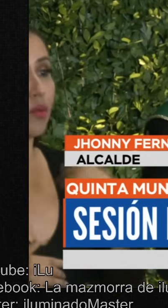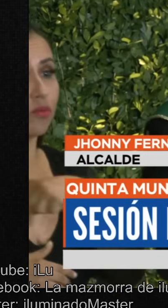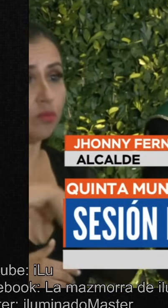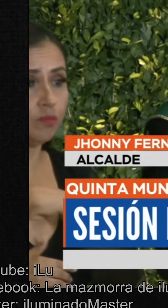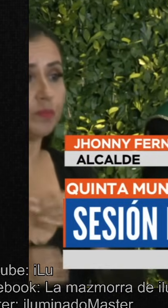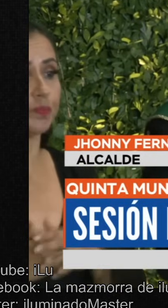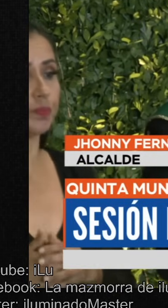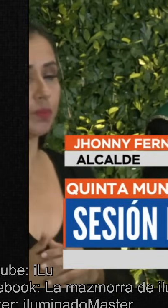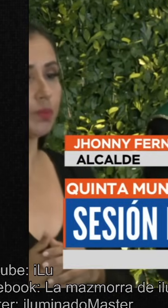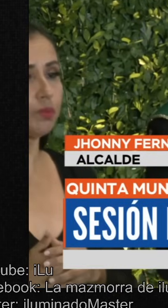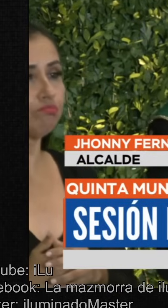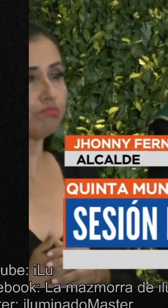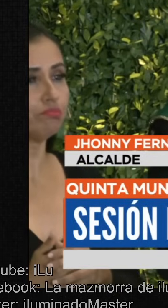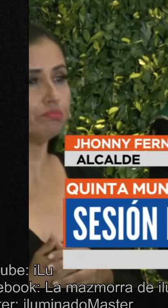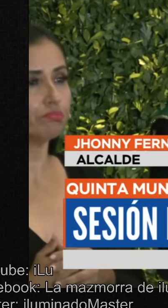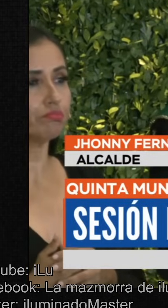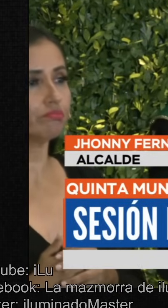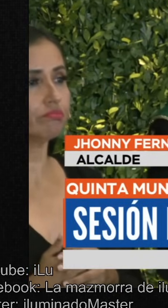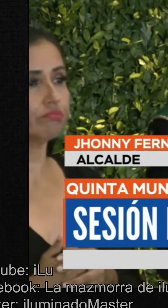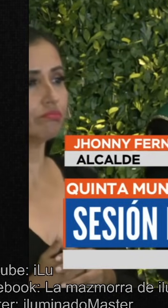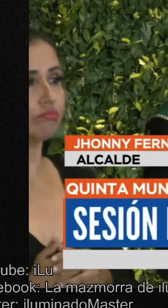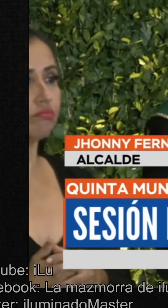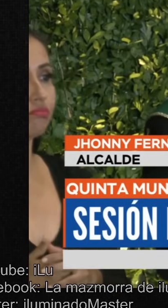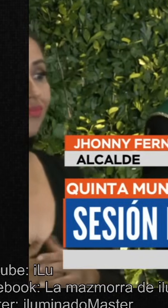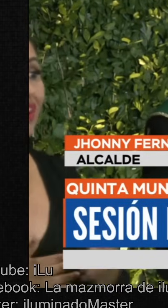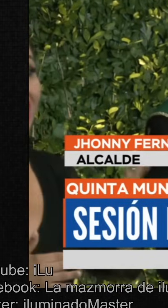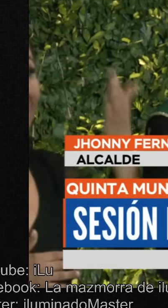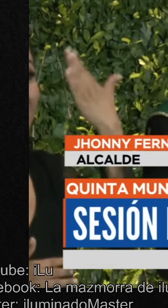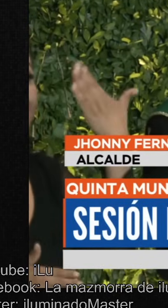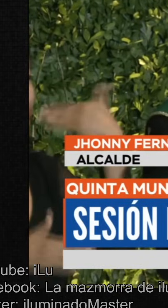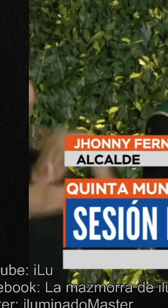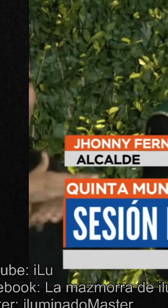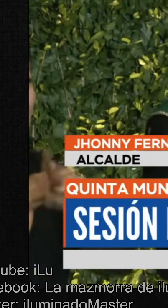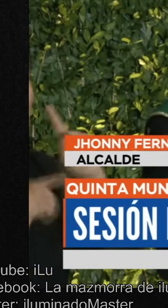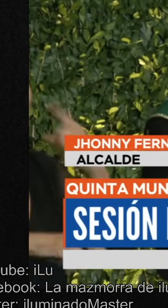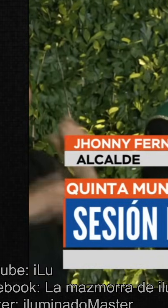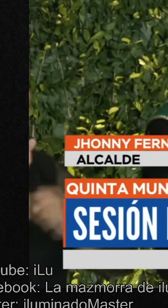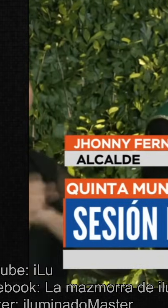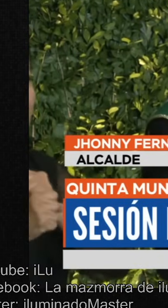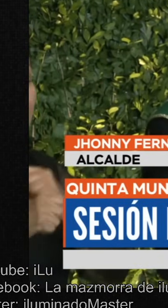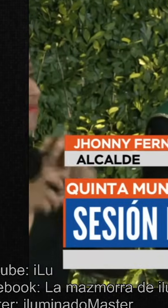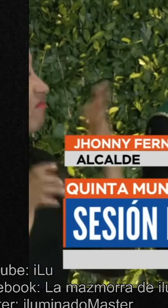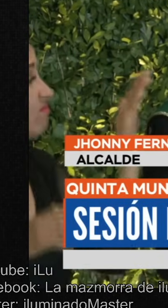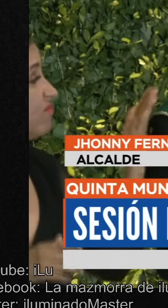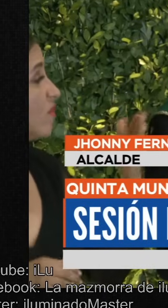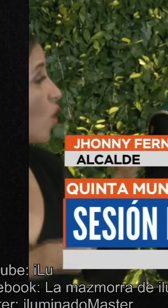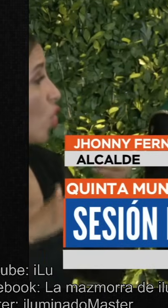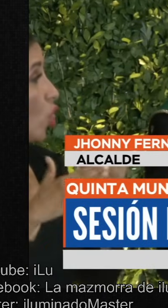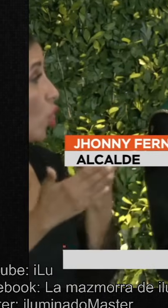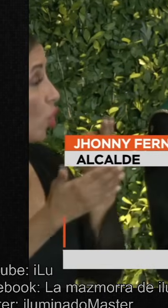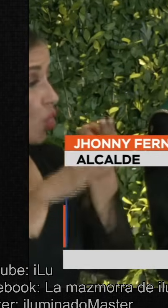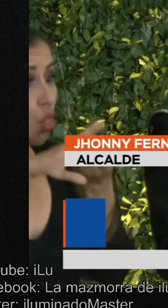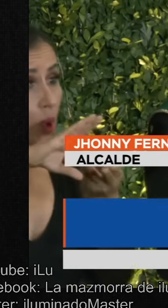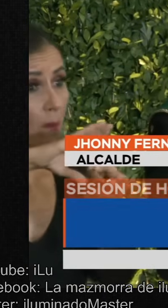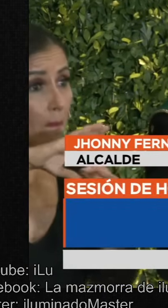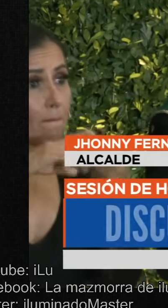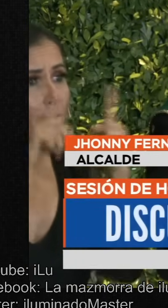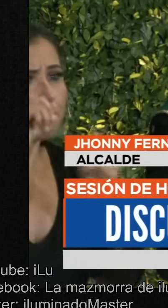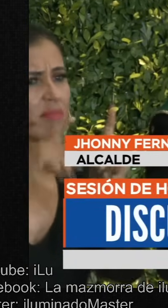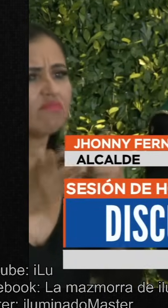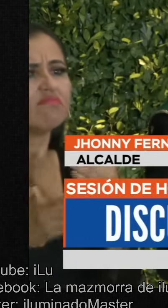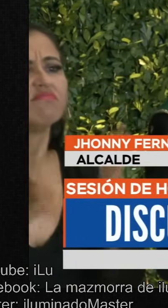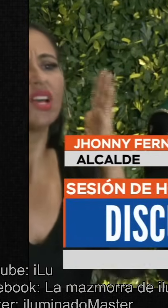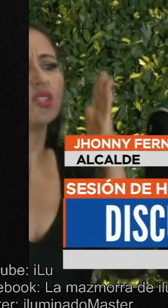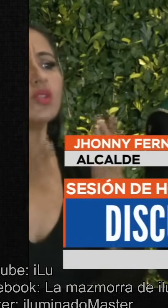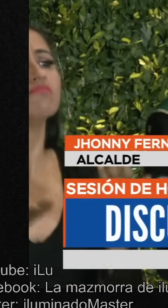antes, cuando entré el primer año de alcalde, pregunté sobre el tema de los tomógrafos.